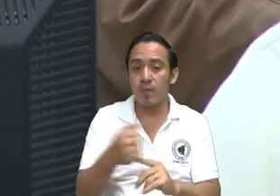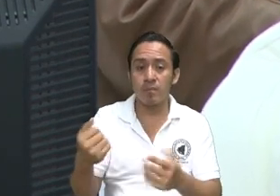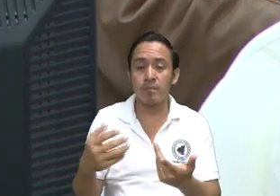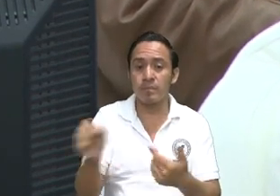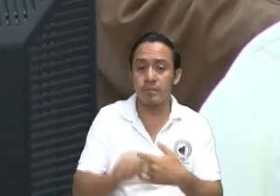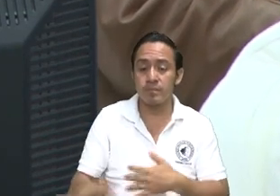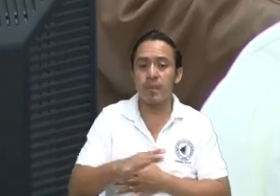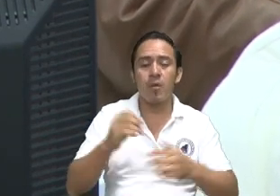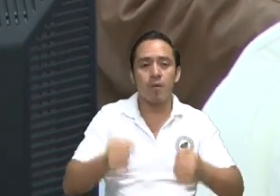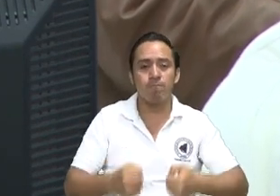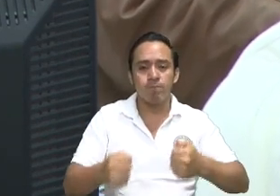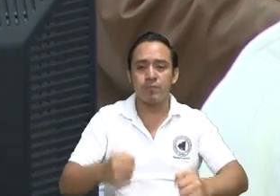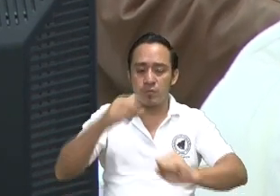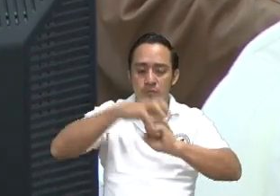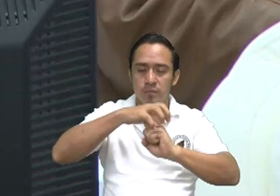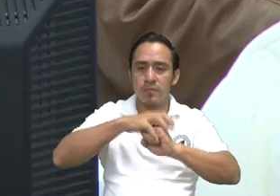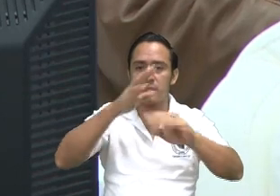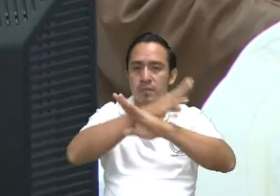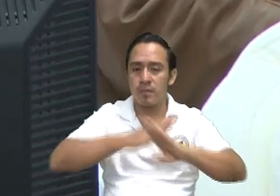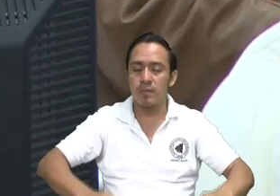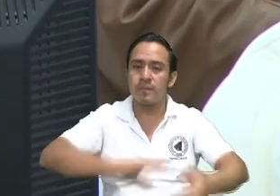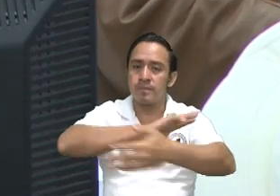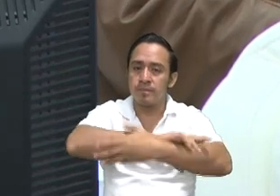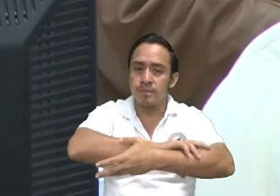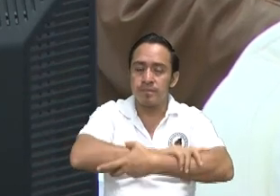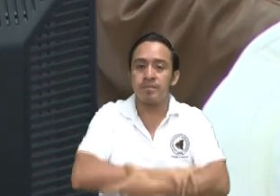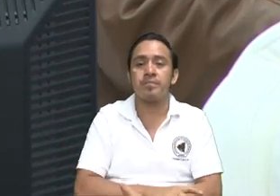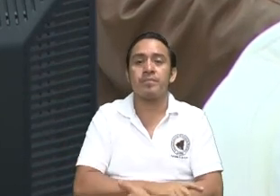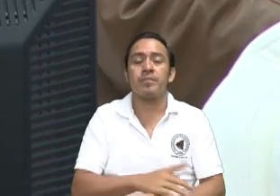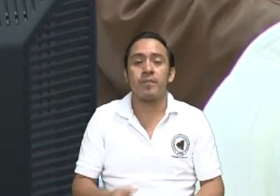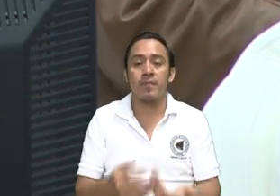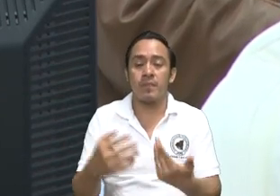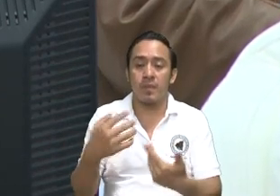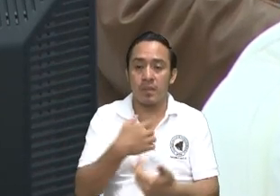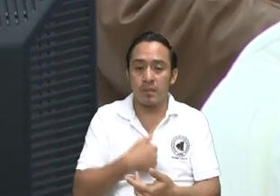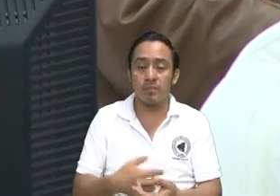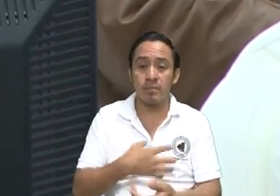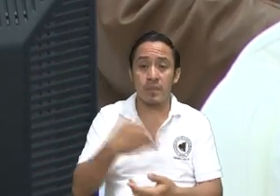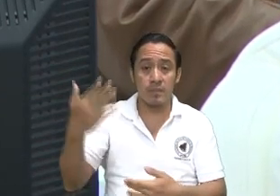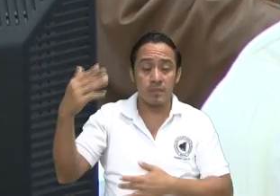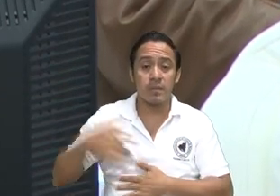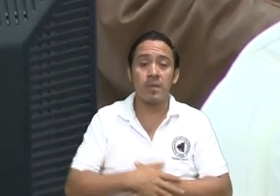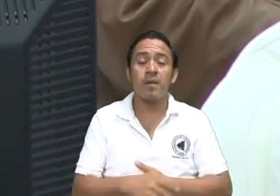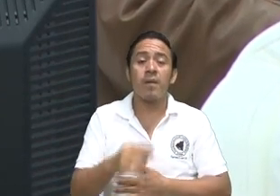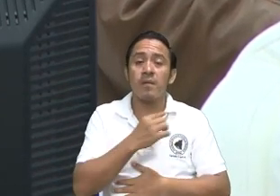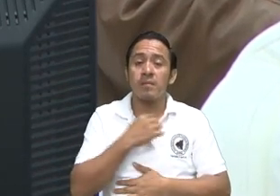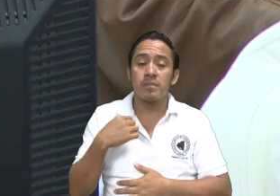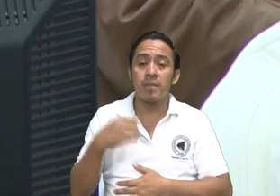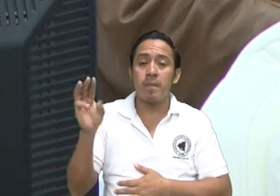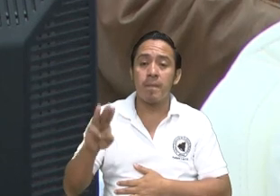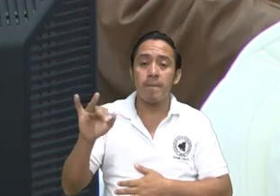Se fortalece la Comisión de la Paz y la Reconciliación, dirigida por el Cardenal Miguel Obando y Bravo,